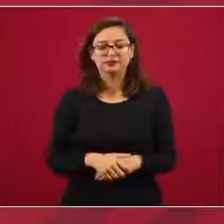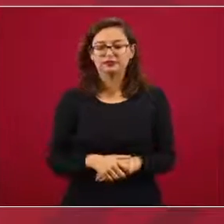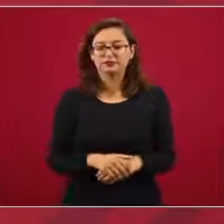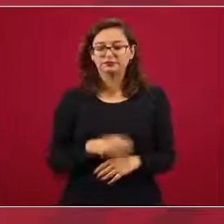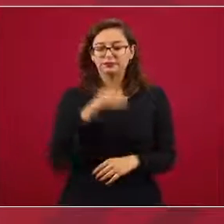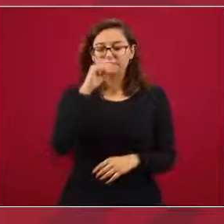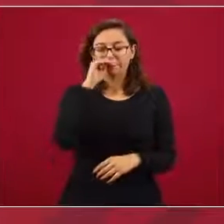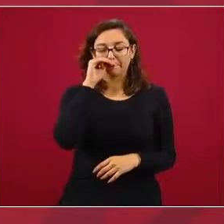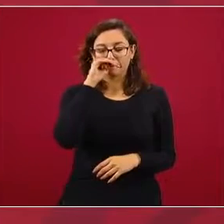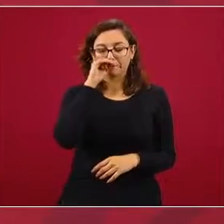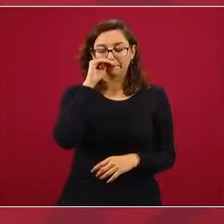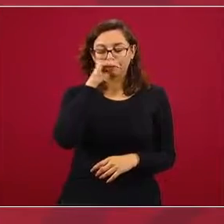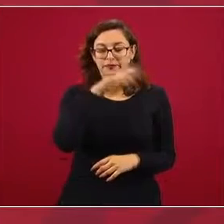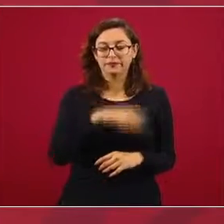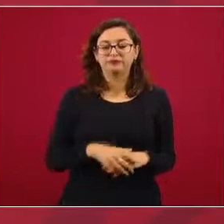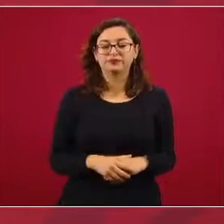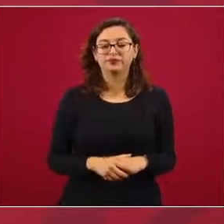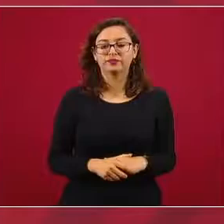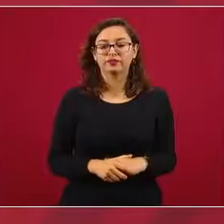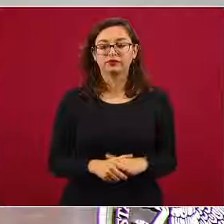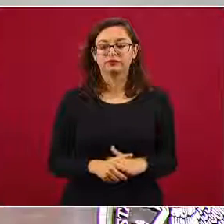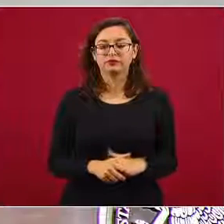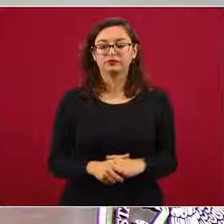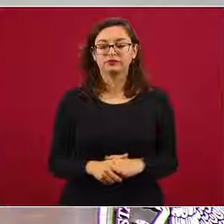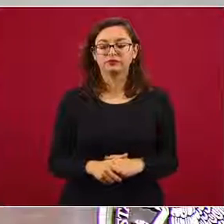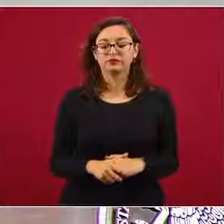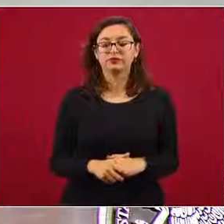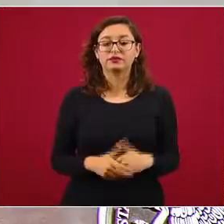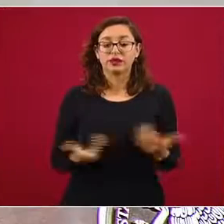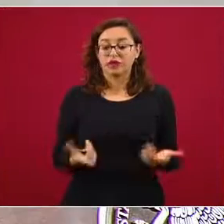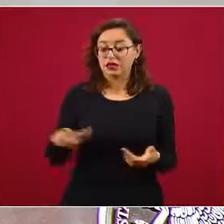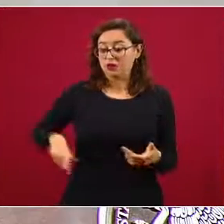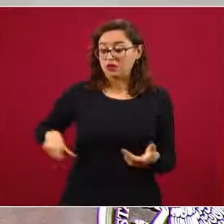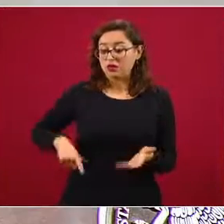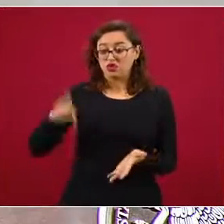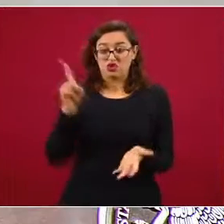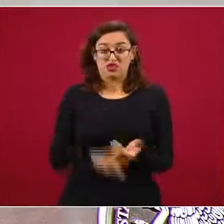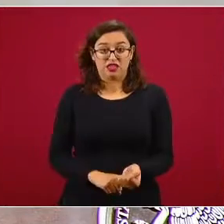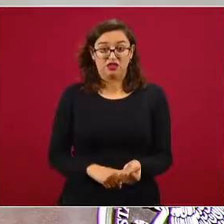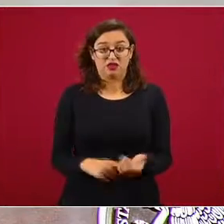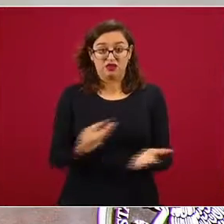domine la delincuencia el gobierno,